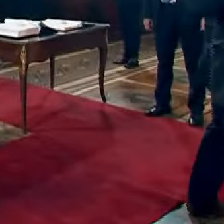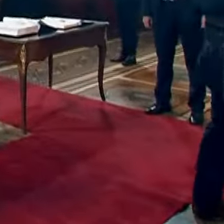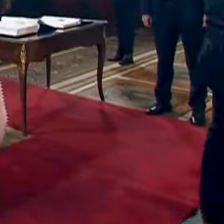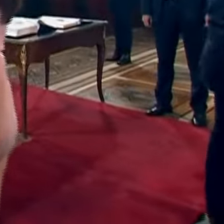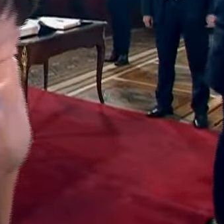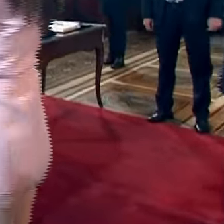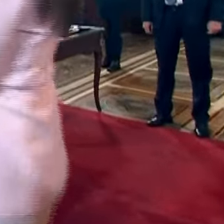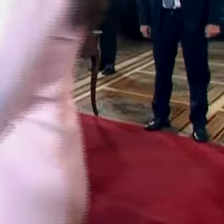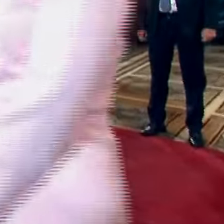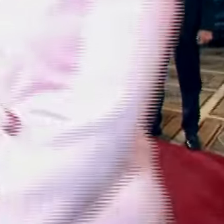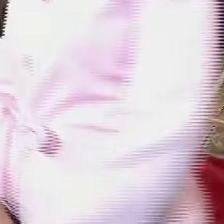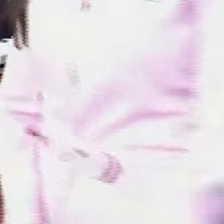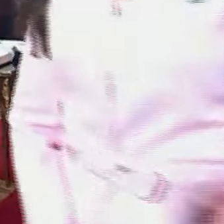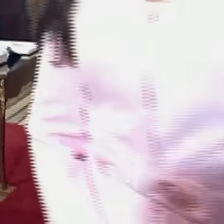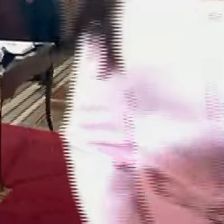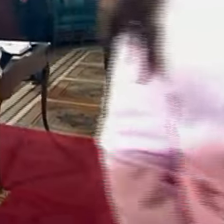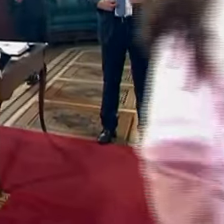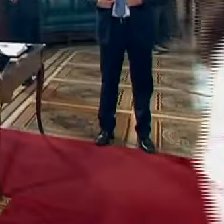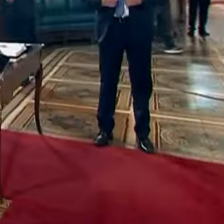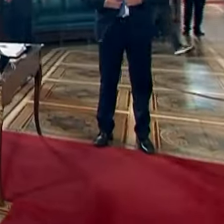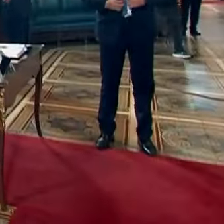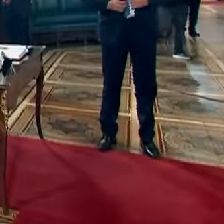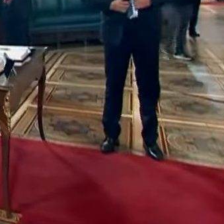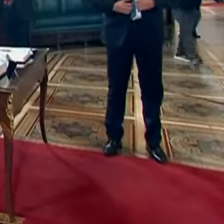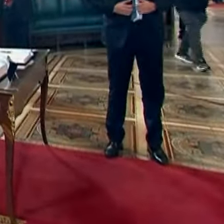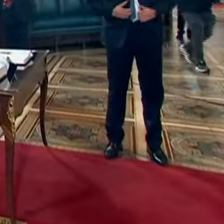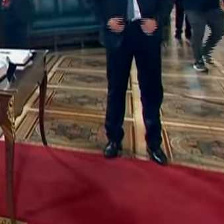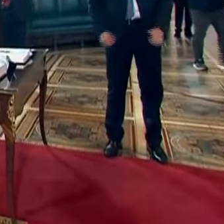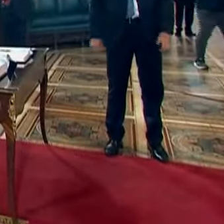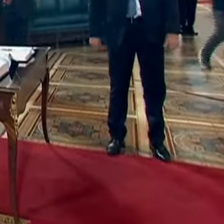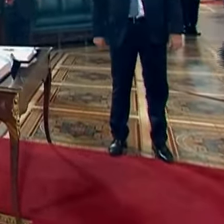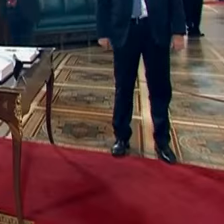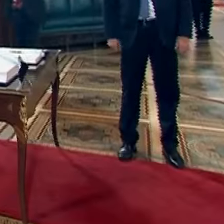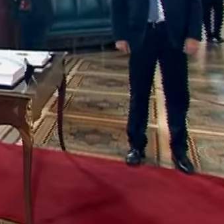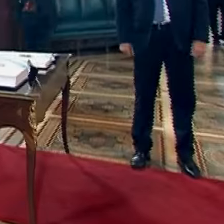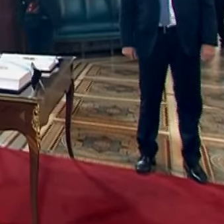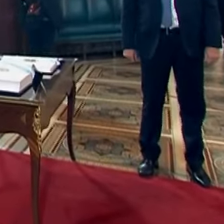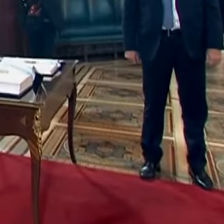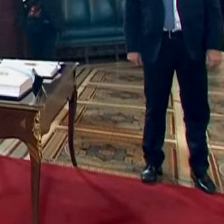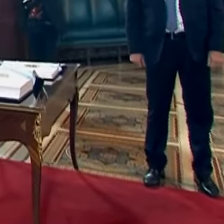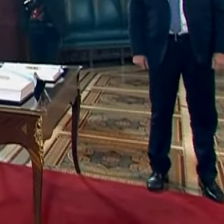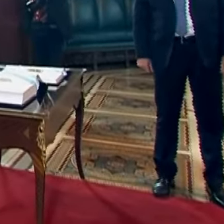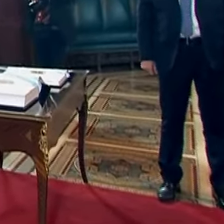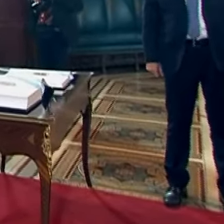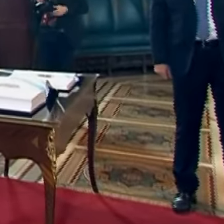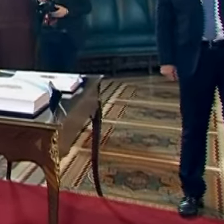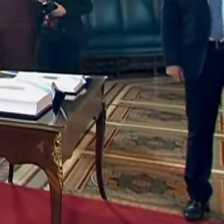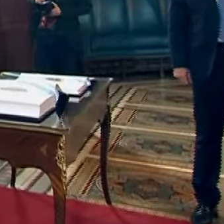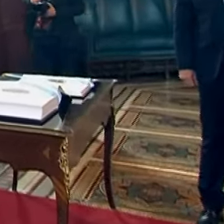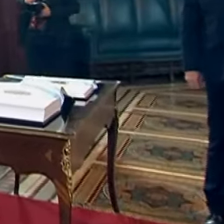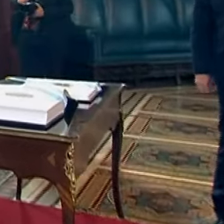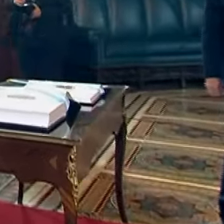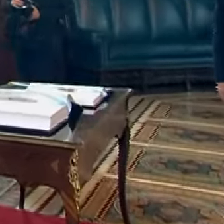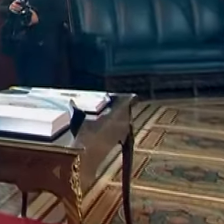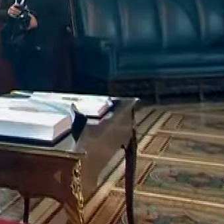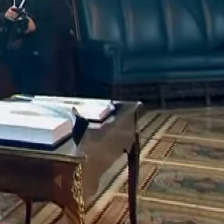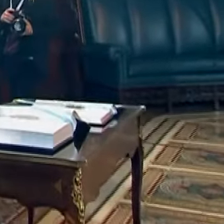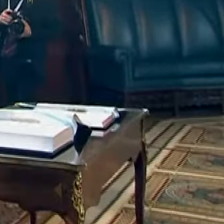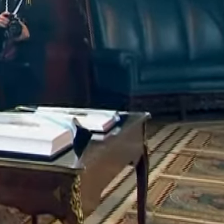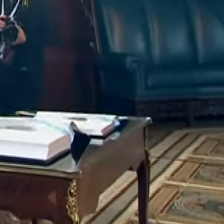de la Asamblea de Sesiones Ordinarias del Congreso Nacional.